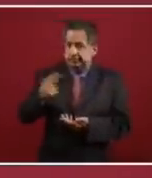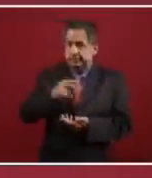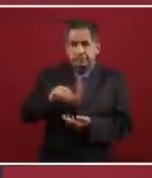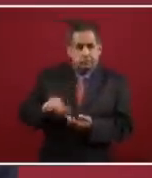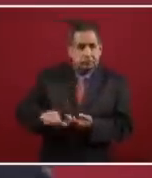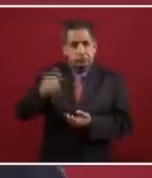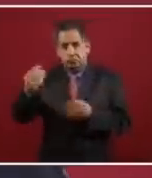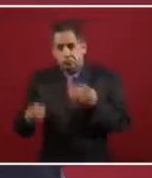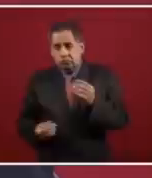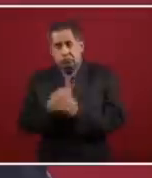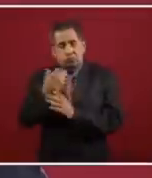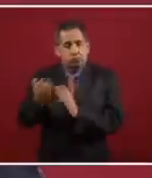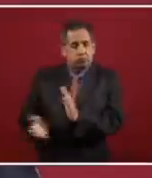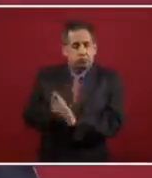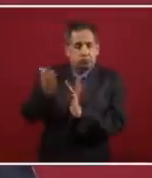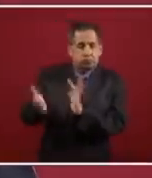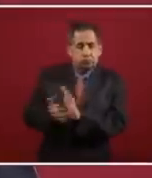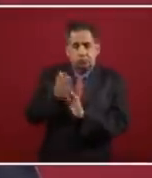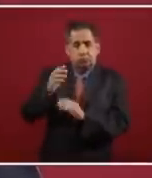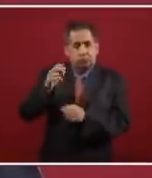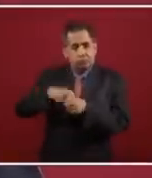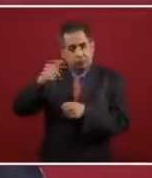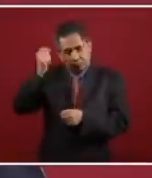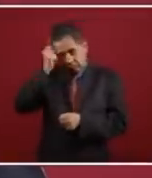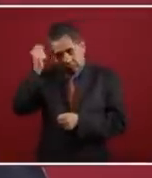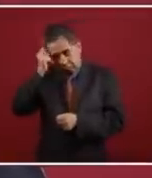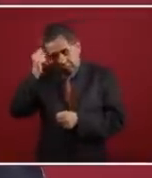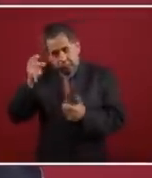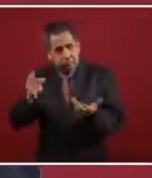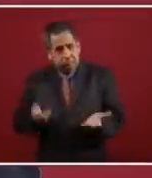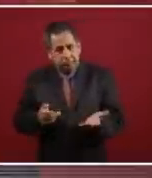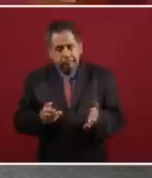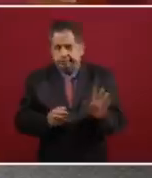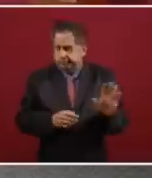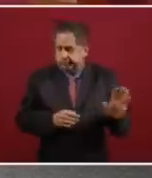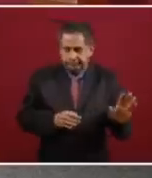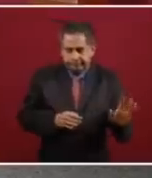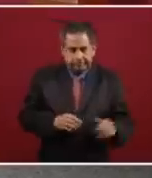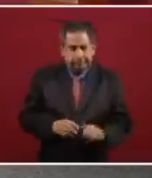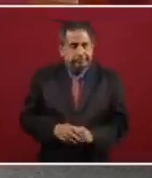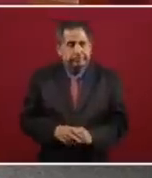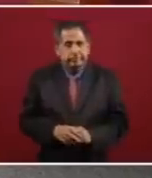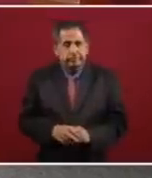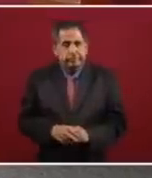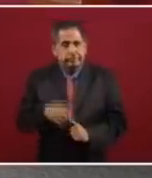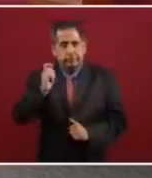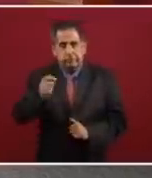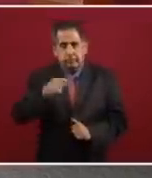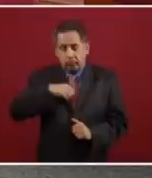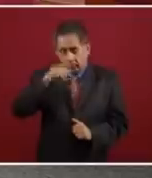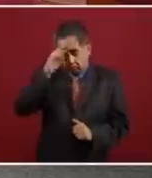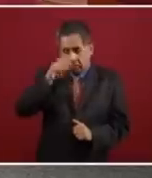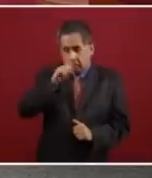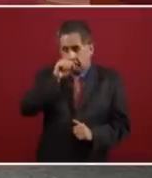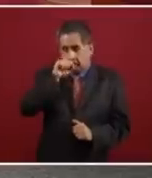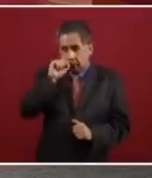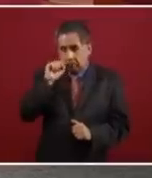construir el aeropuerto del lago de Texcoco. Entonces estamos también ya